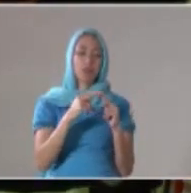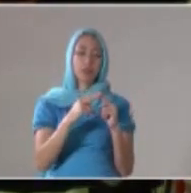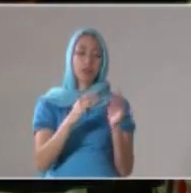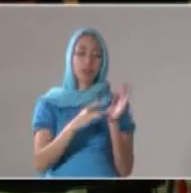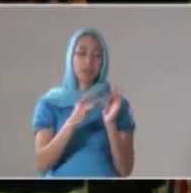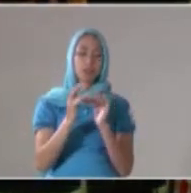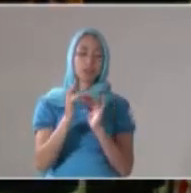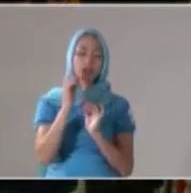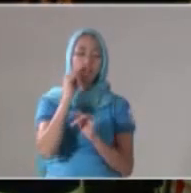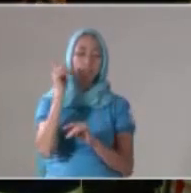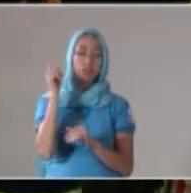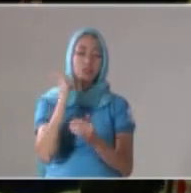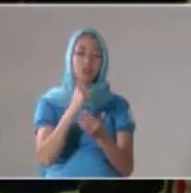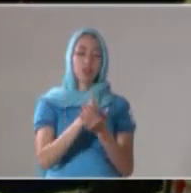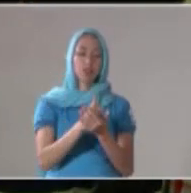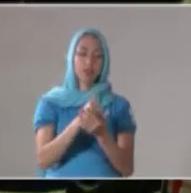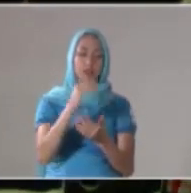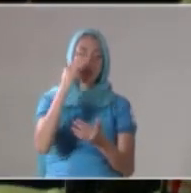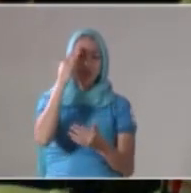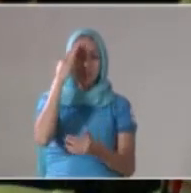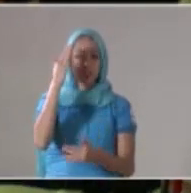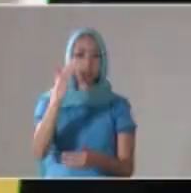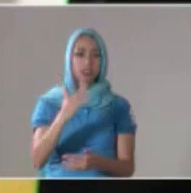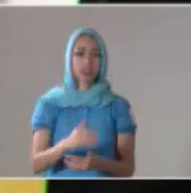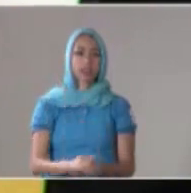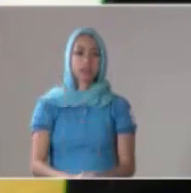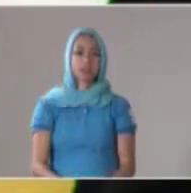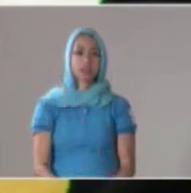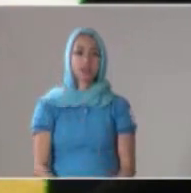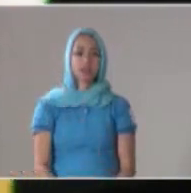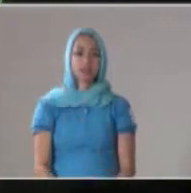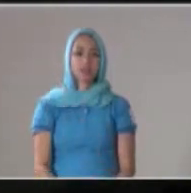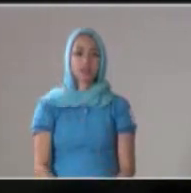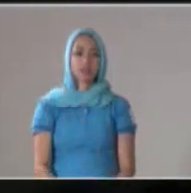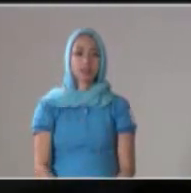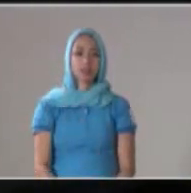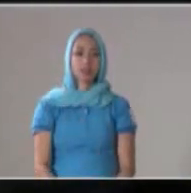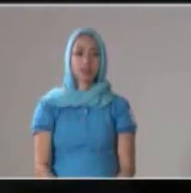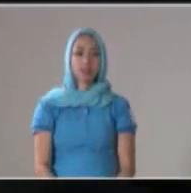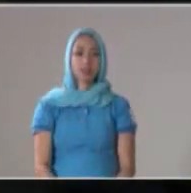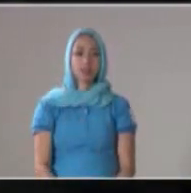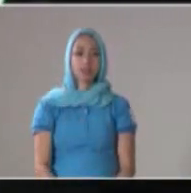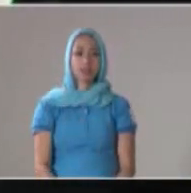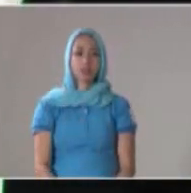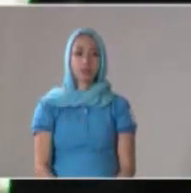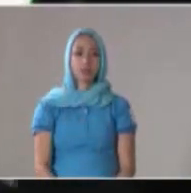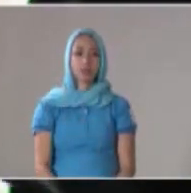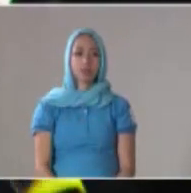Gracias, Señor, en esta hora. Bendito Dios. Seguir sendas marchando.